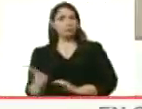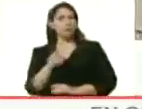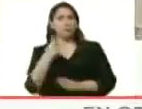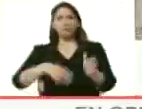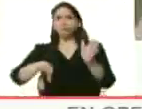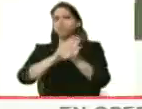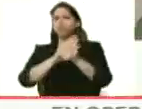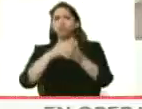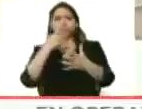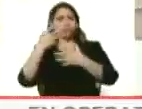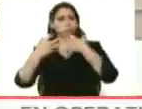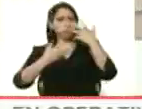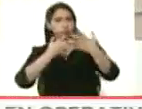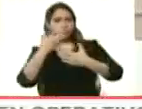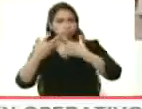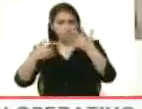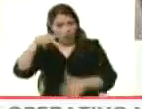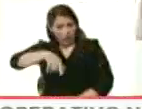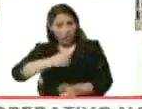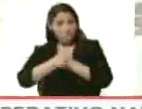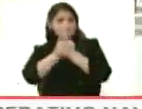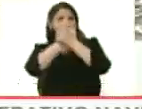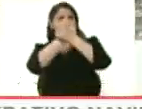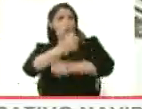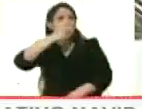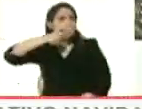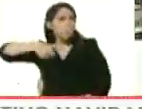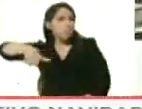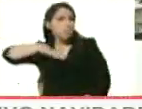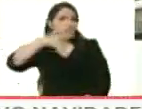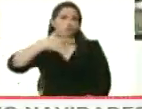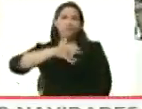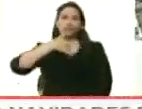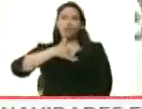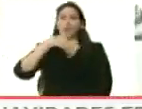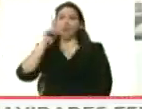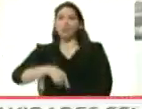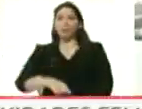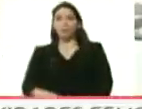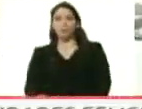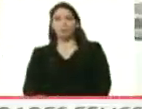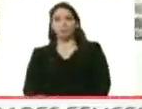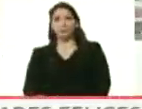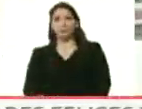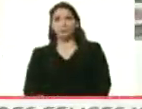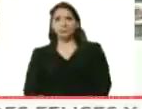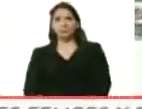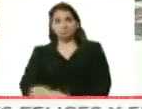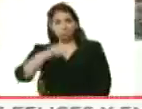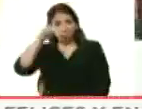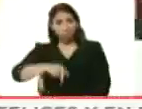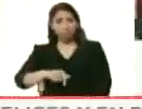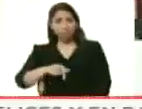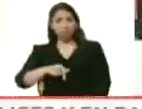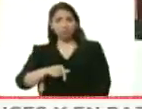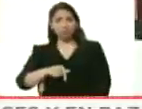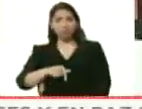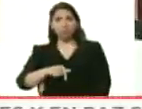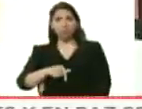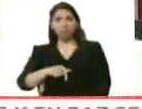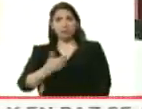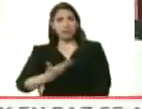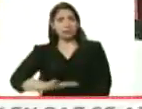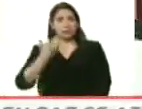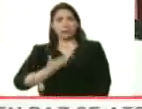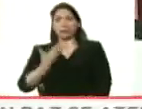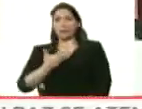aquí hay amor de pueblo, y sobre todo acá en el altar de la patria, sobre todo